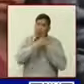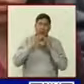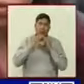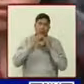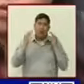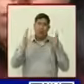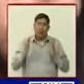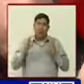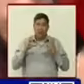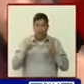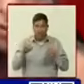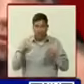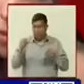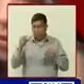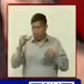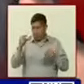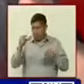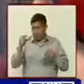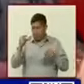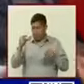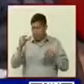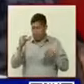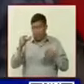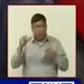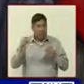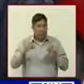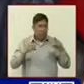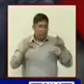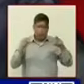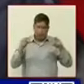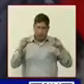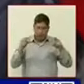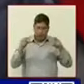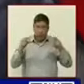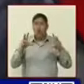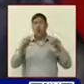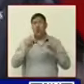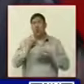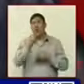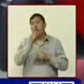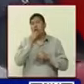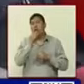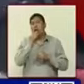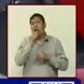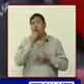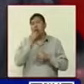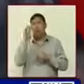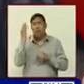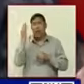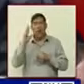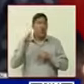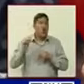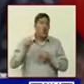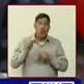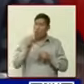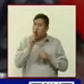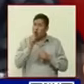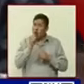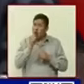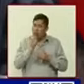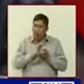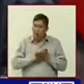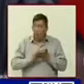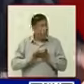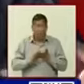son aguas de potable que distribuimos, tampoco aguas de alcantarillado, ¿no? Por lo cual estamos haciendo una entrega y